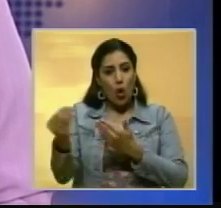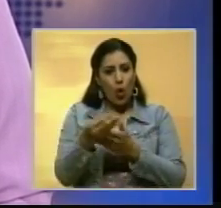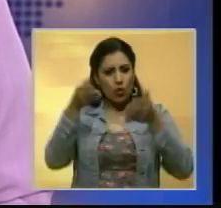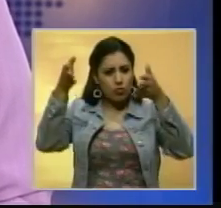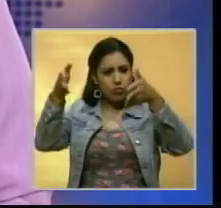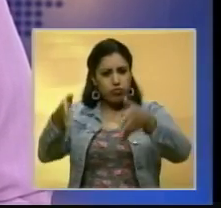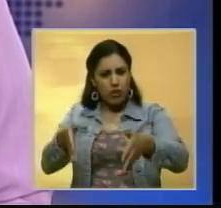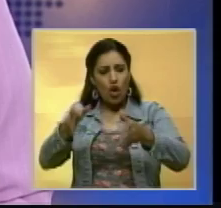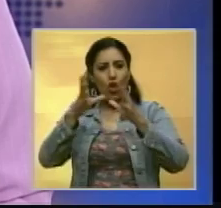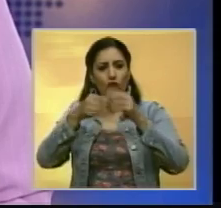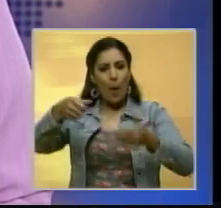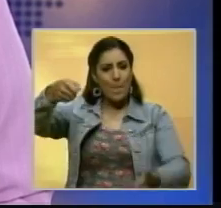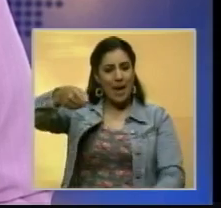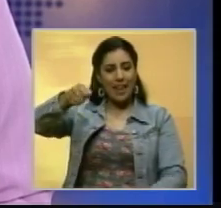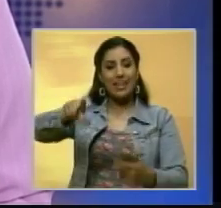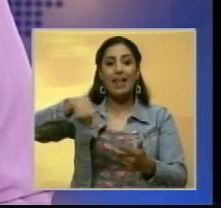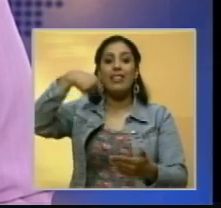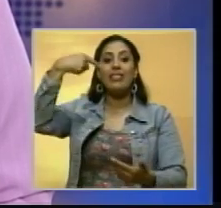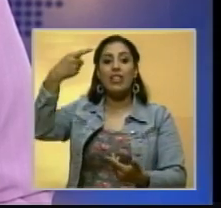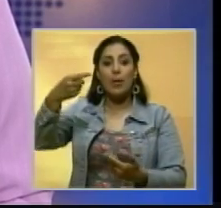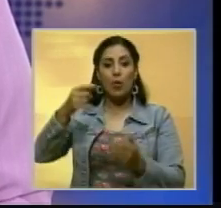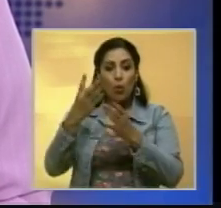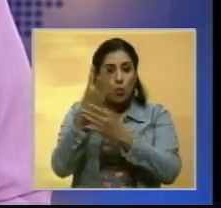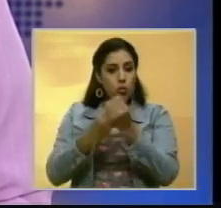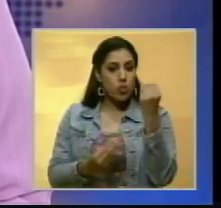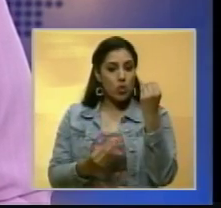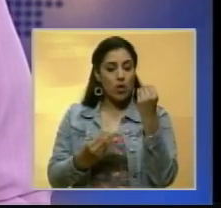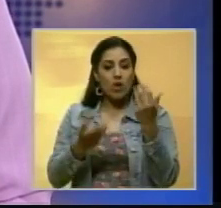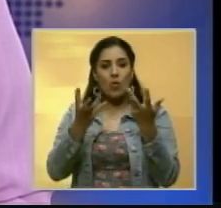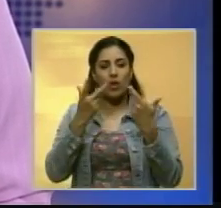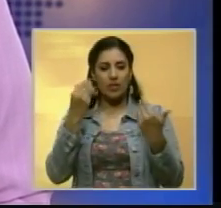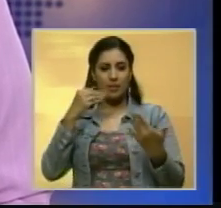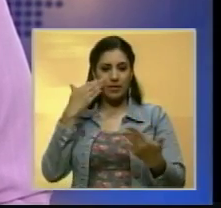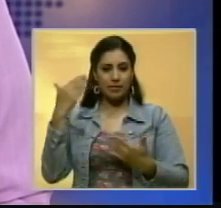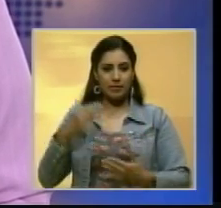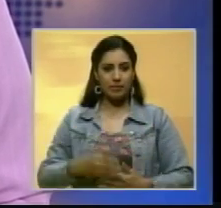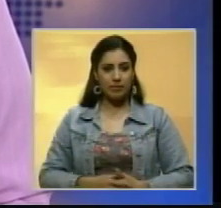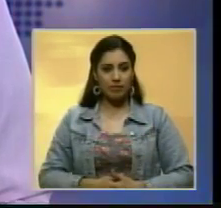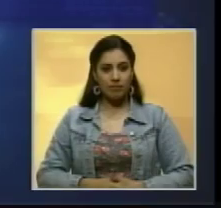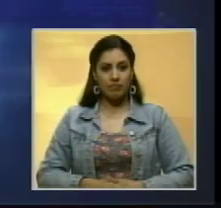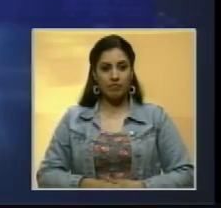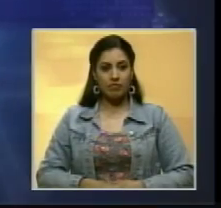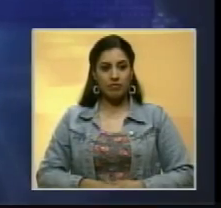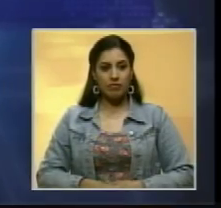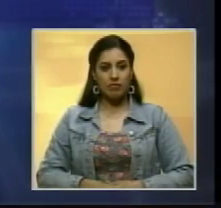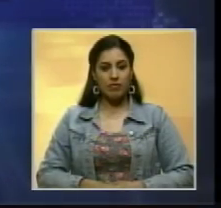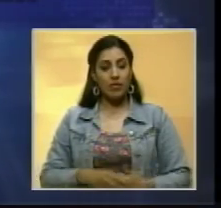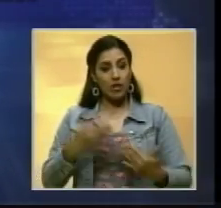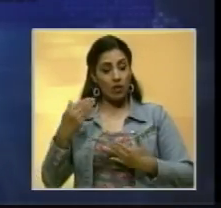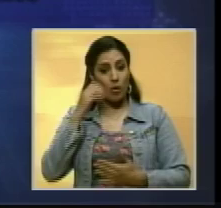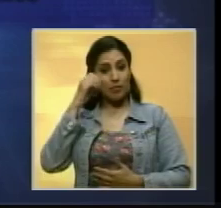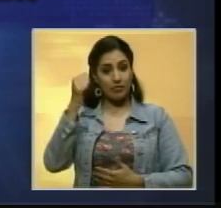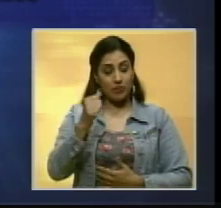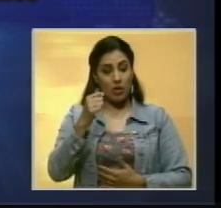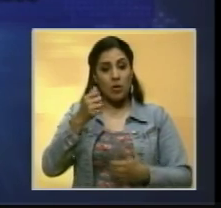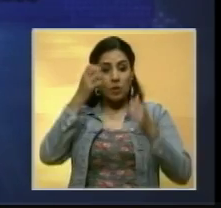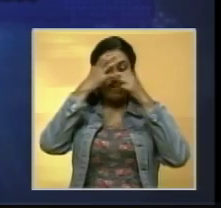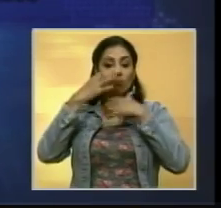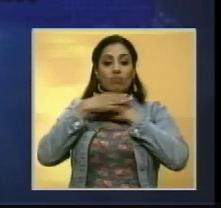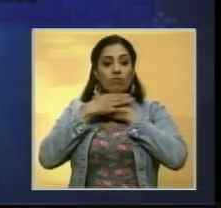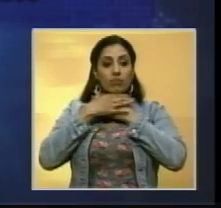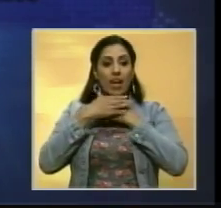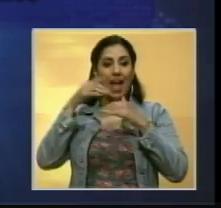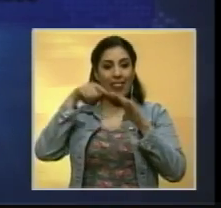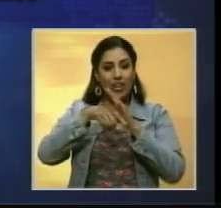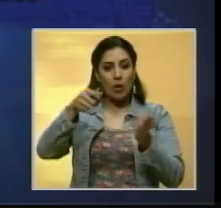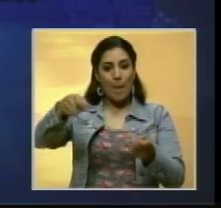cuerpos dentro de 2 maletas y posteriormente huyó. Marine Glot nos presenta la información. El homicida asfixió y metió